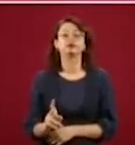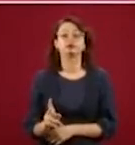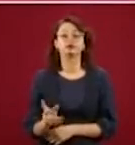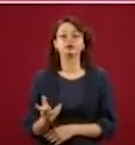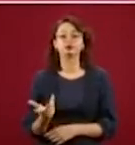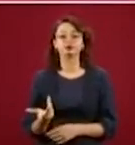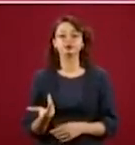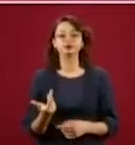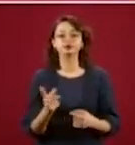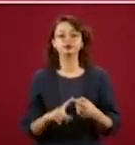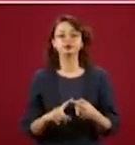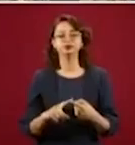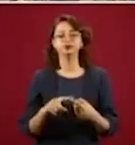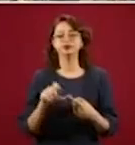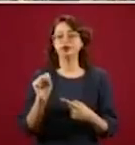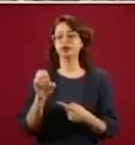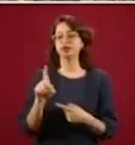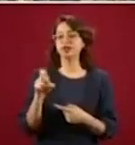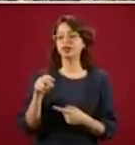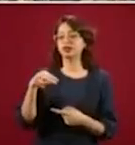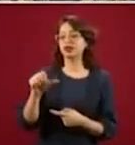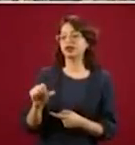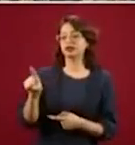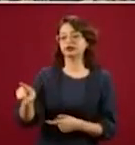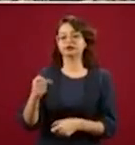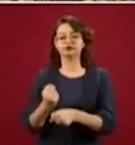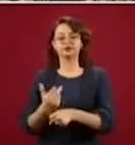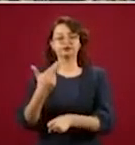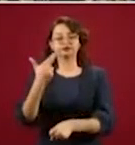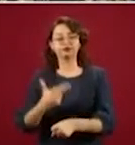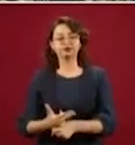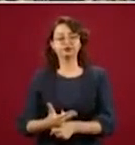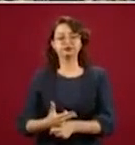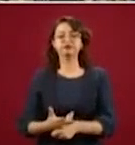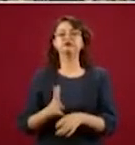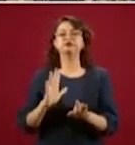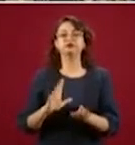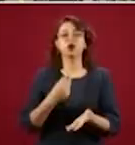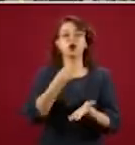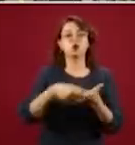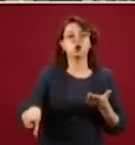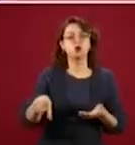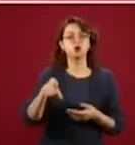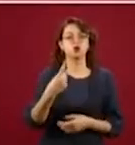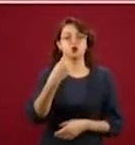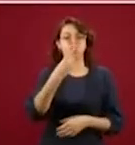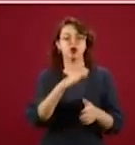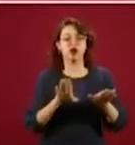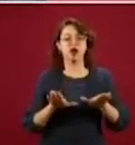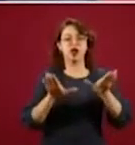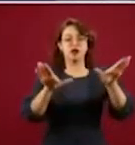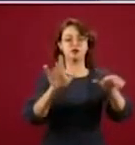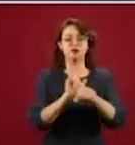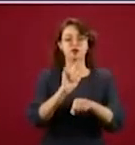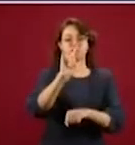el secretario de la Defensa, con todo respeto, se compró su avión.